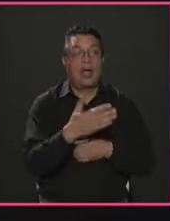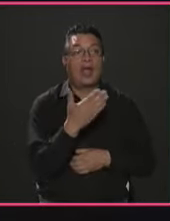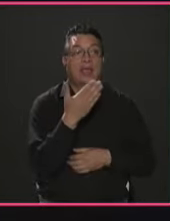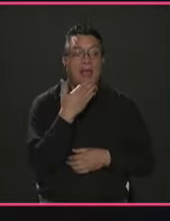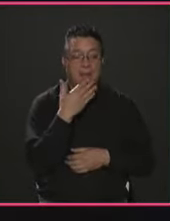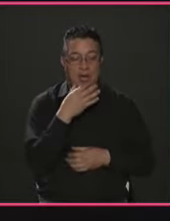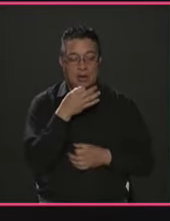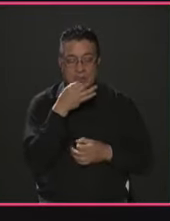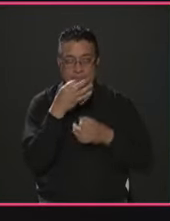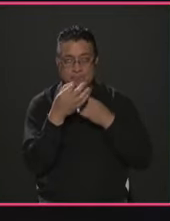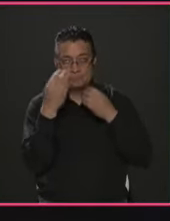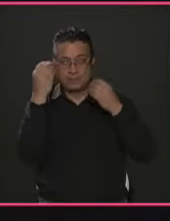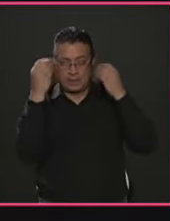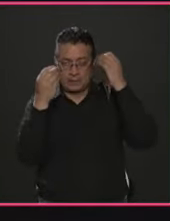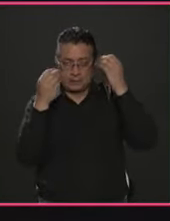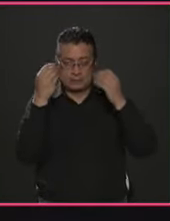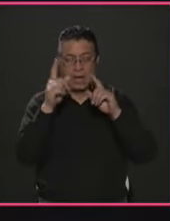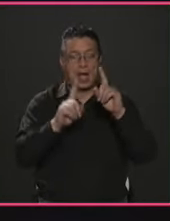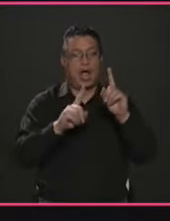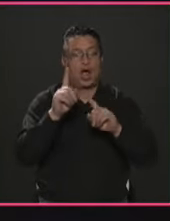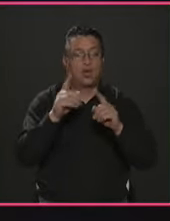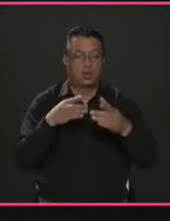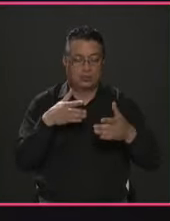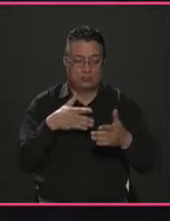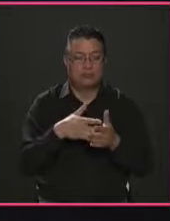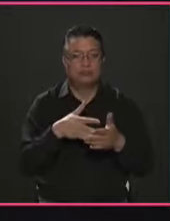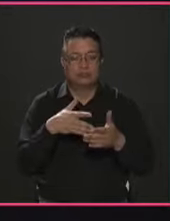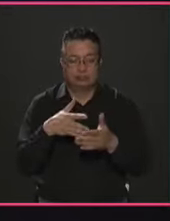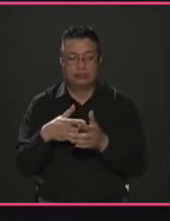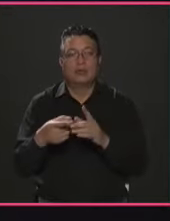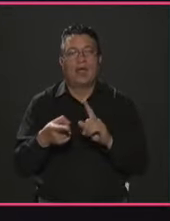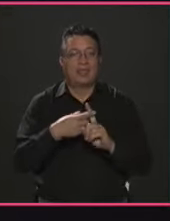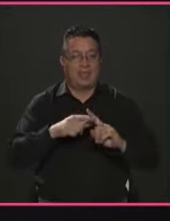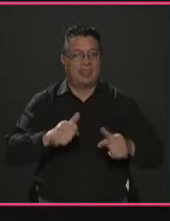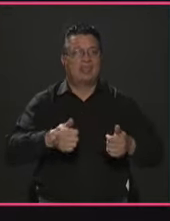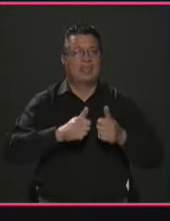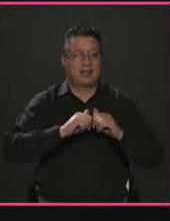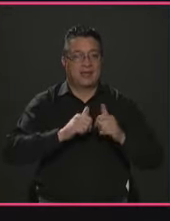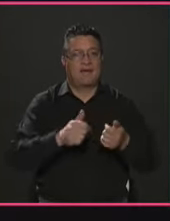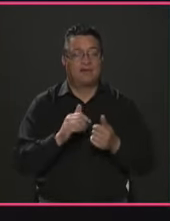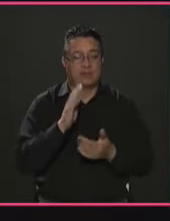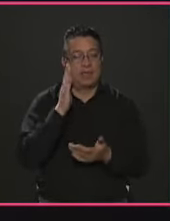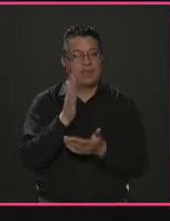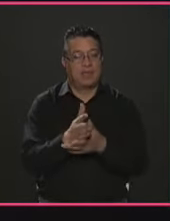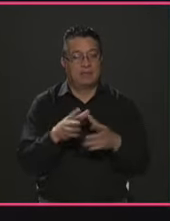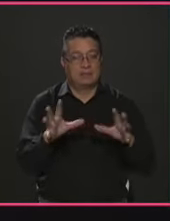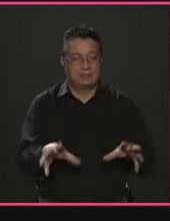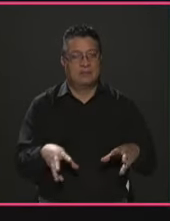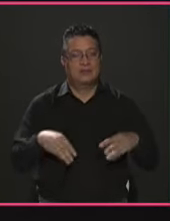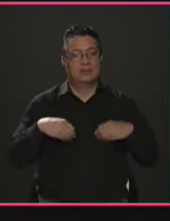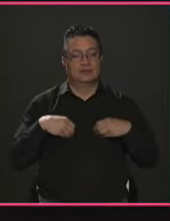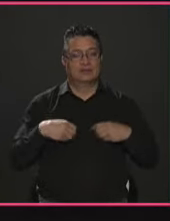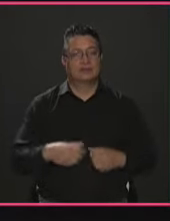plantearnos algunos obstáculos que generan desafíos que tenemos que